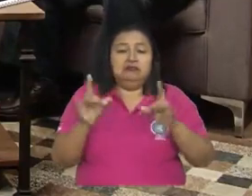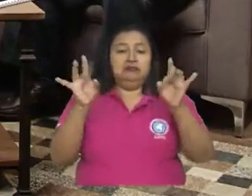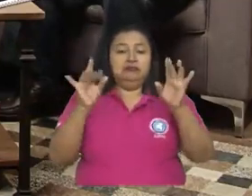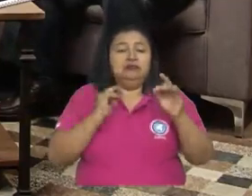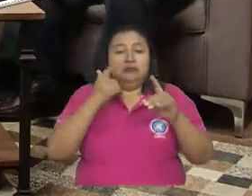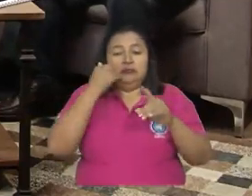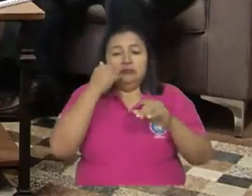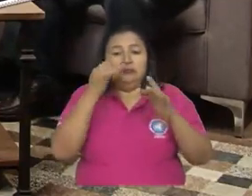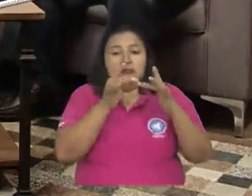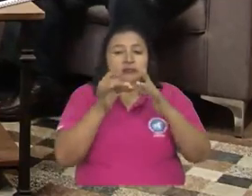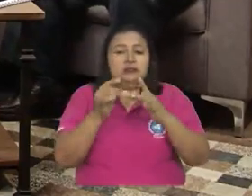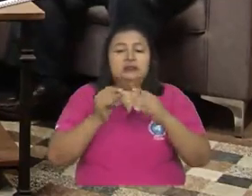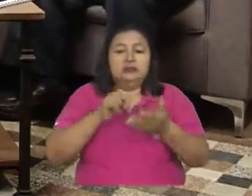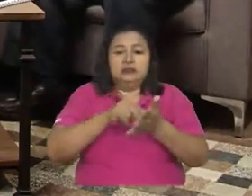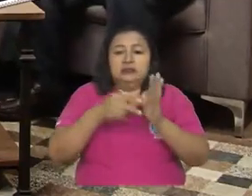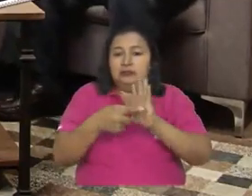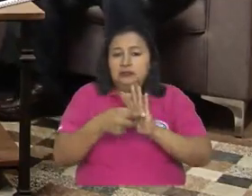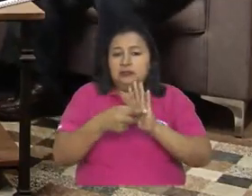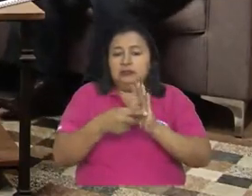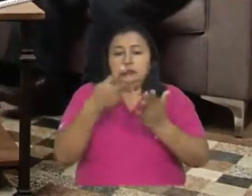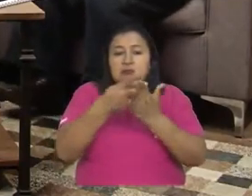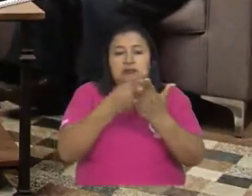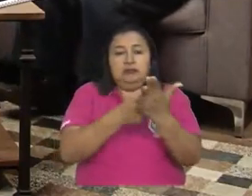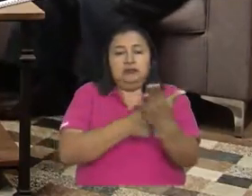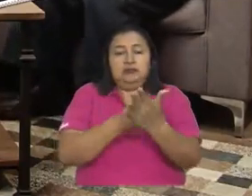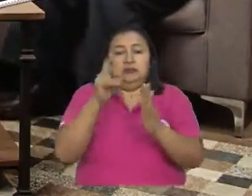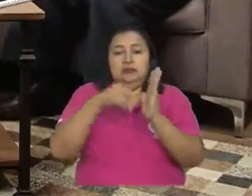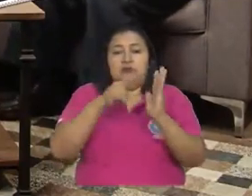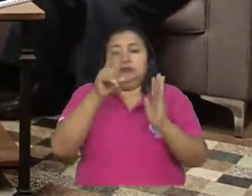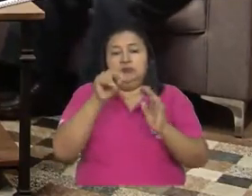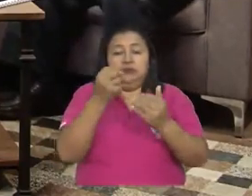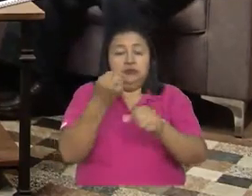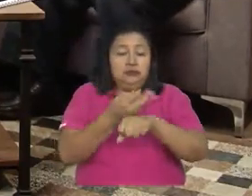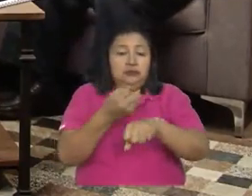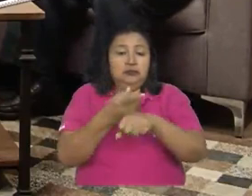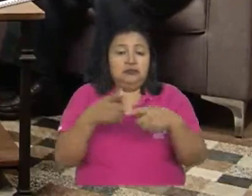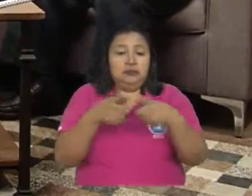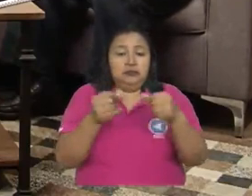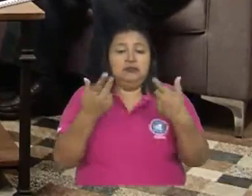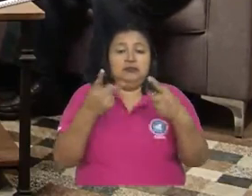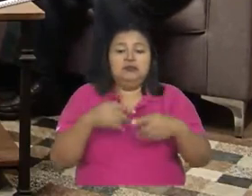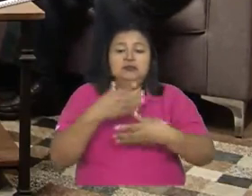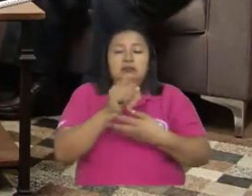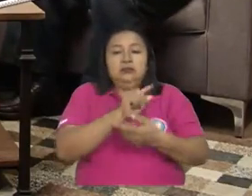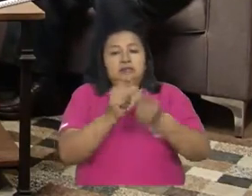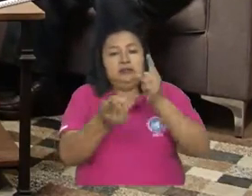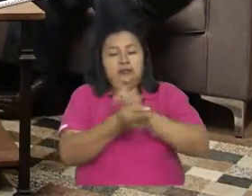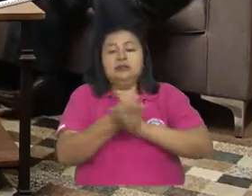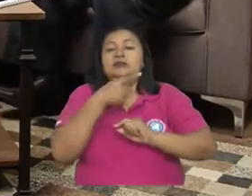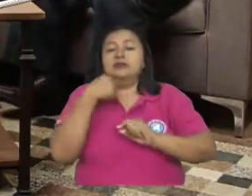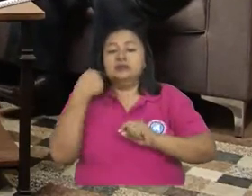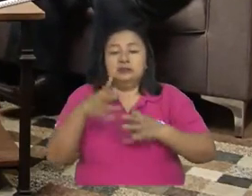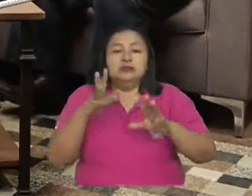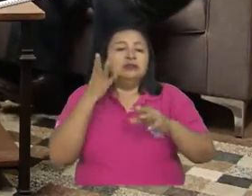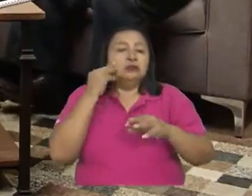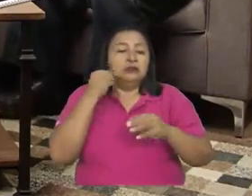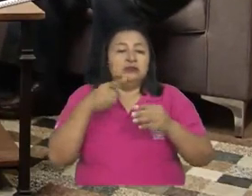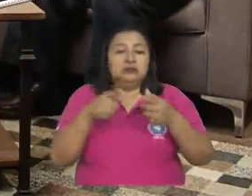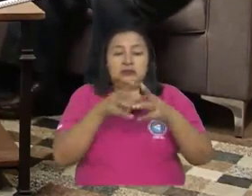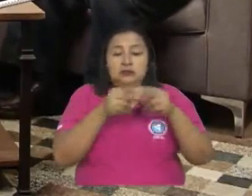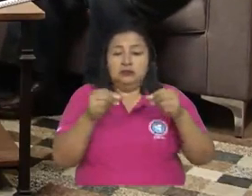conocer precisamente lo que significa el presupuesto 2020 de la Alcaldía de Managua, pero también esas transformaciones reales que ya experimenta el pueblo